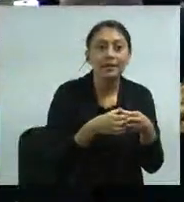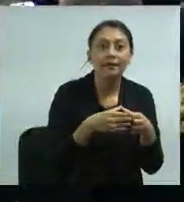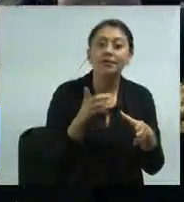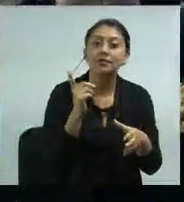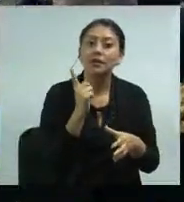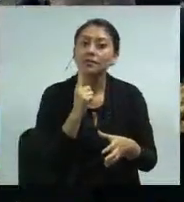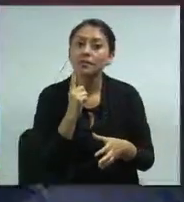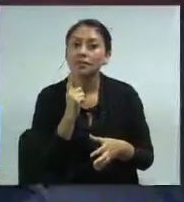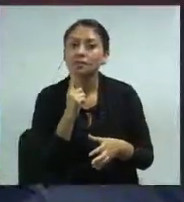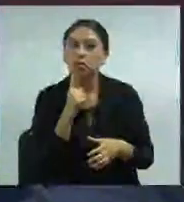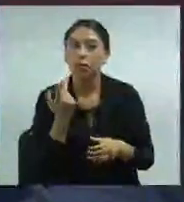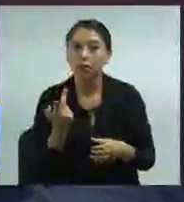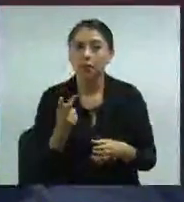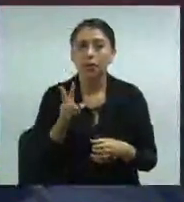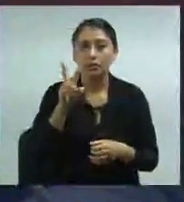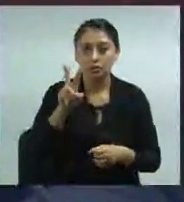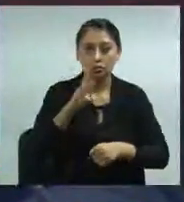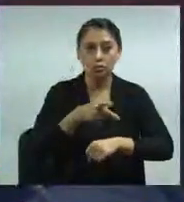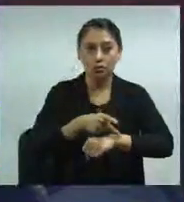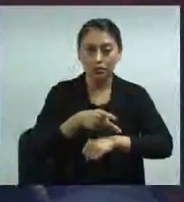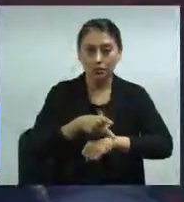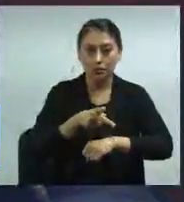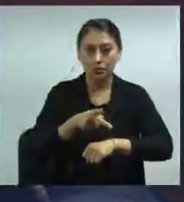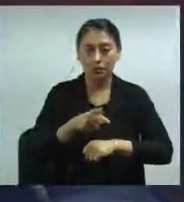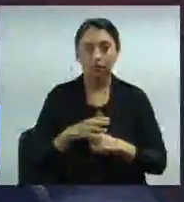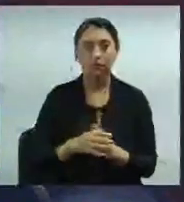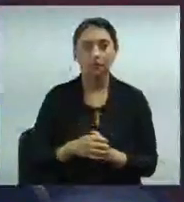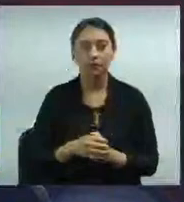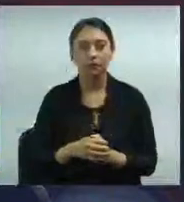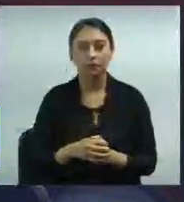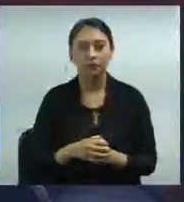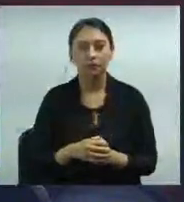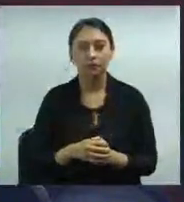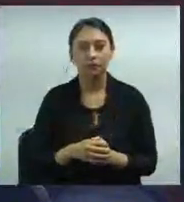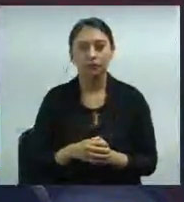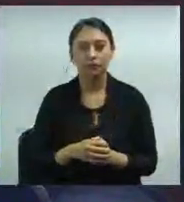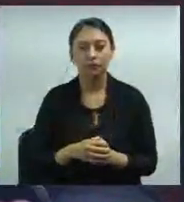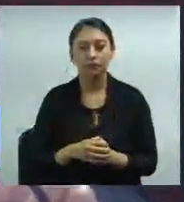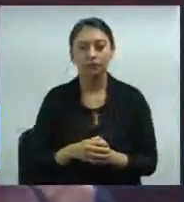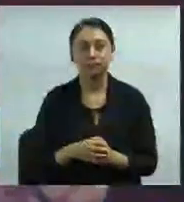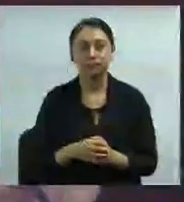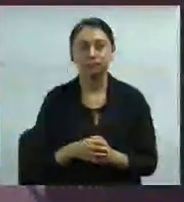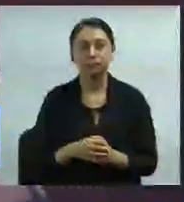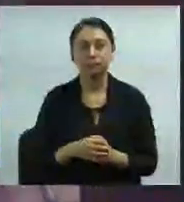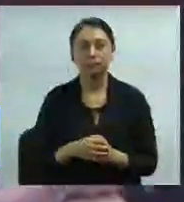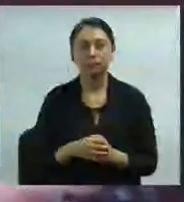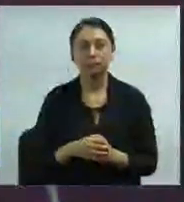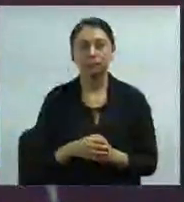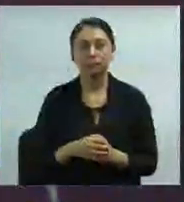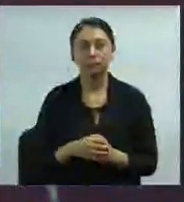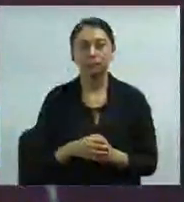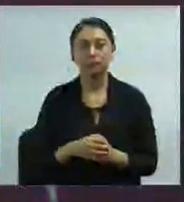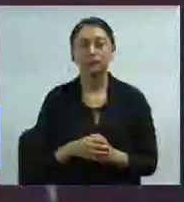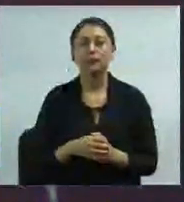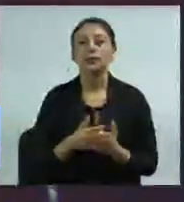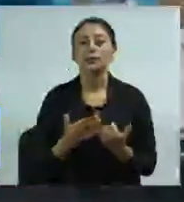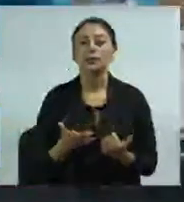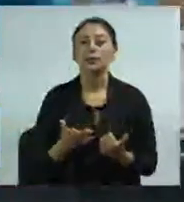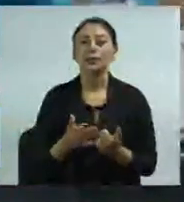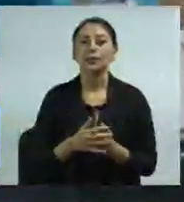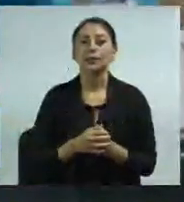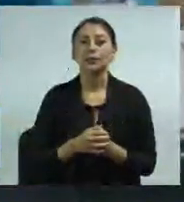establecida a las 2 de la tarde, entiendo yo. tenemos por